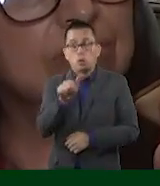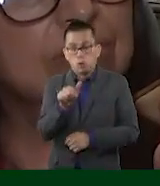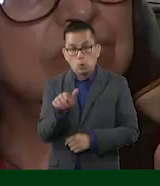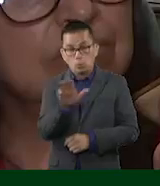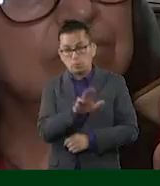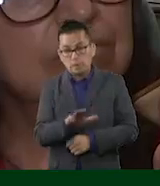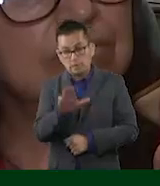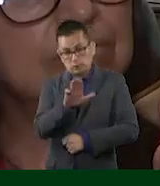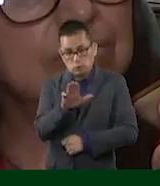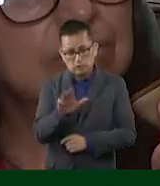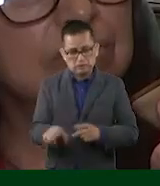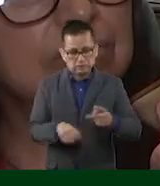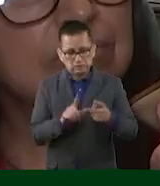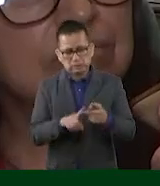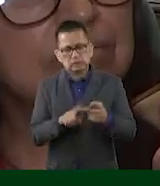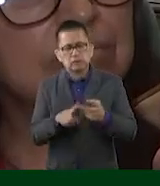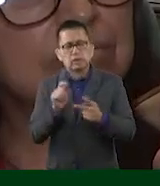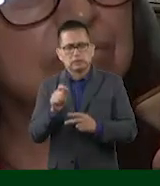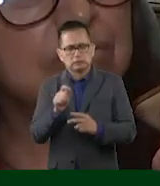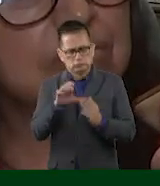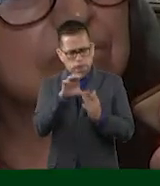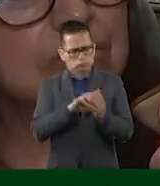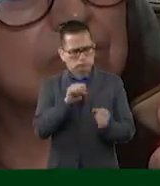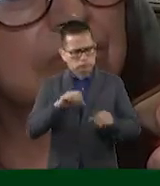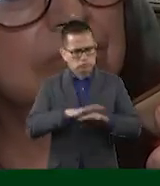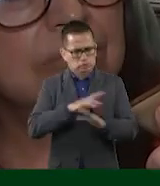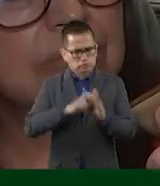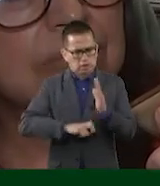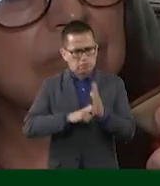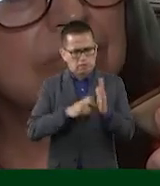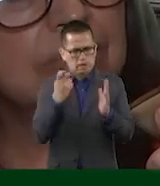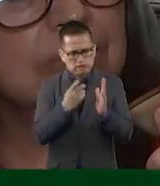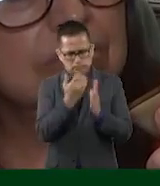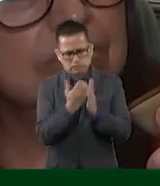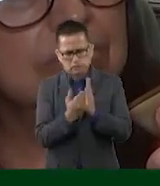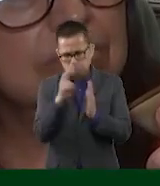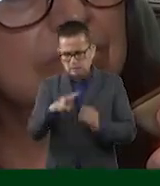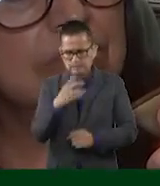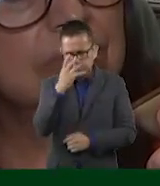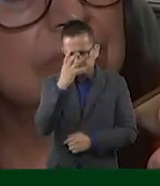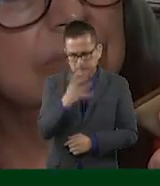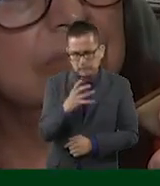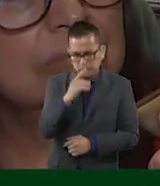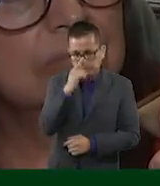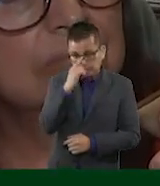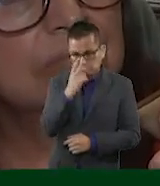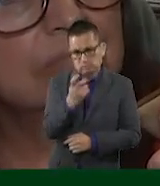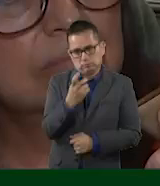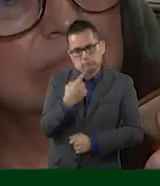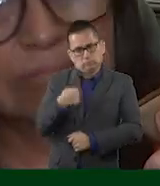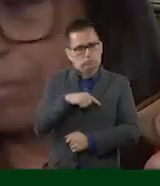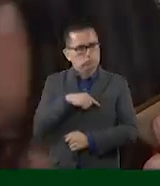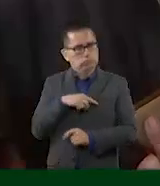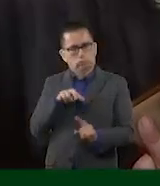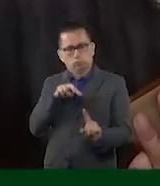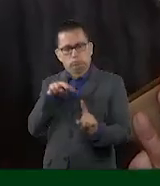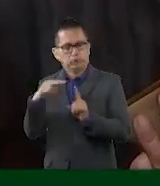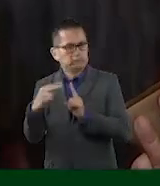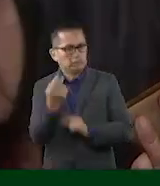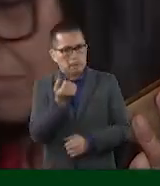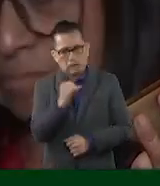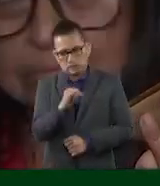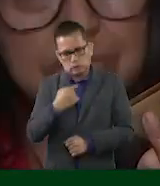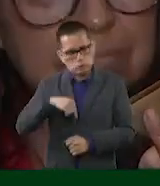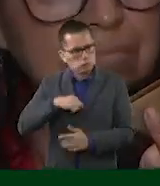reforma delicada, seria, que es parte de nuestra definición política y de